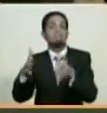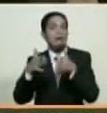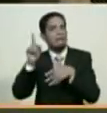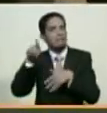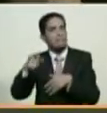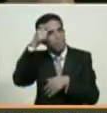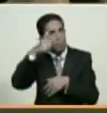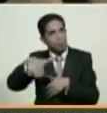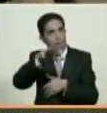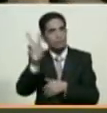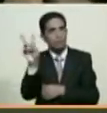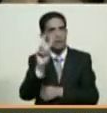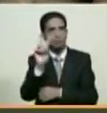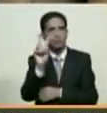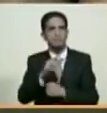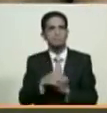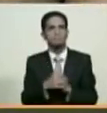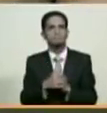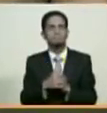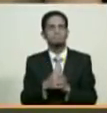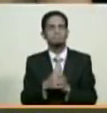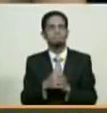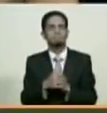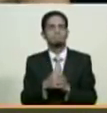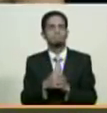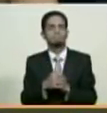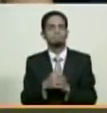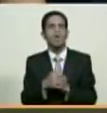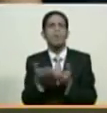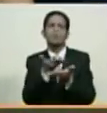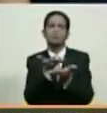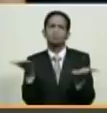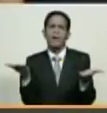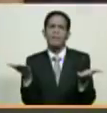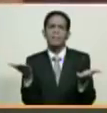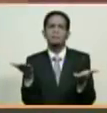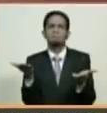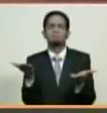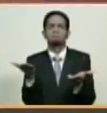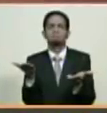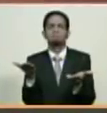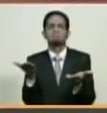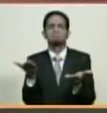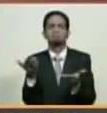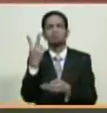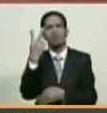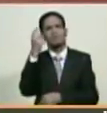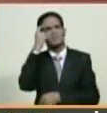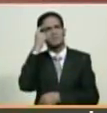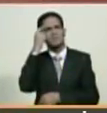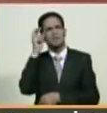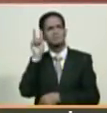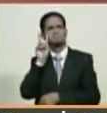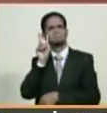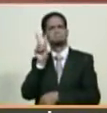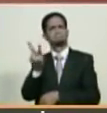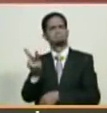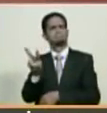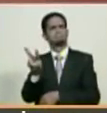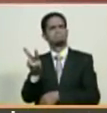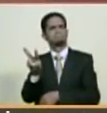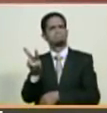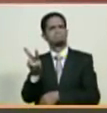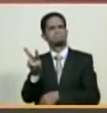Venezuela. Seguramente ustedes habrán visto que hace 2 días, aquí está la